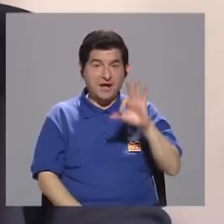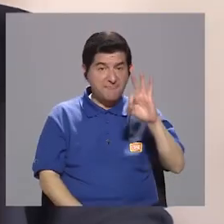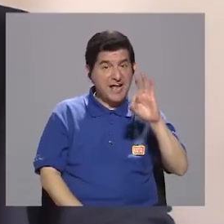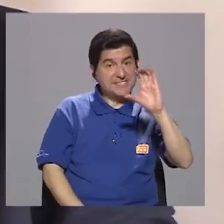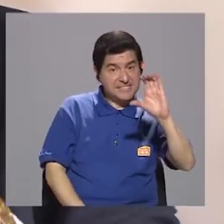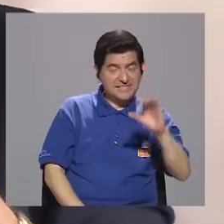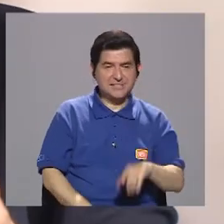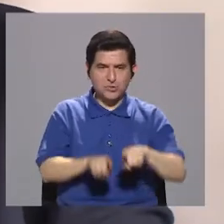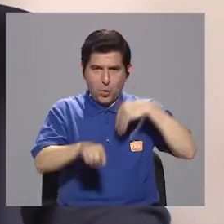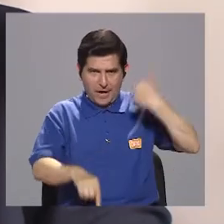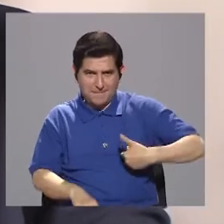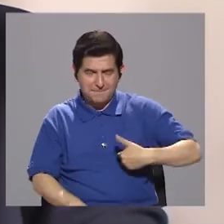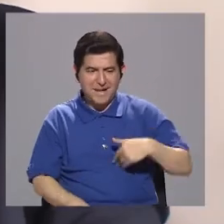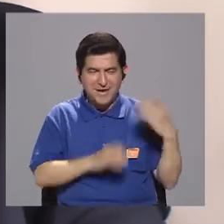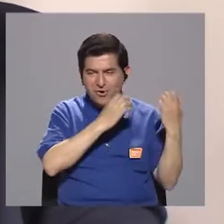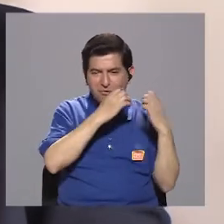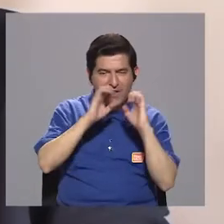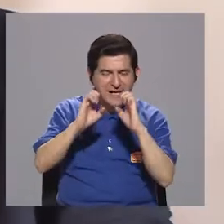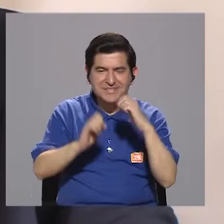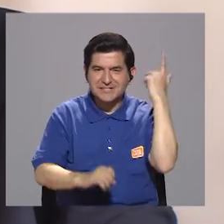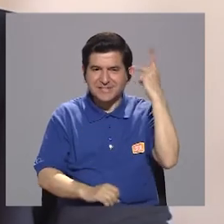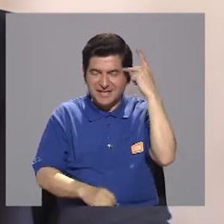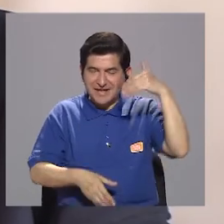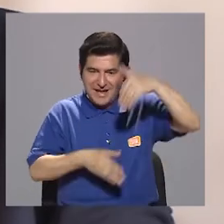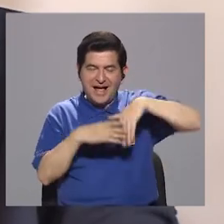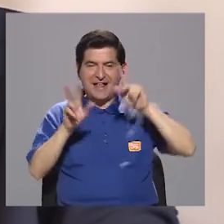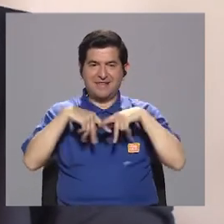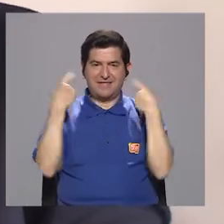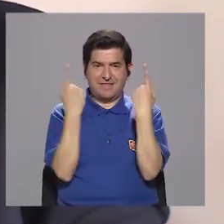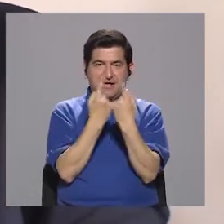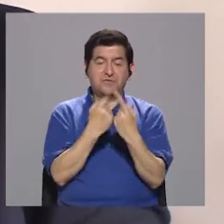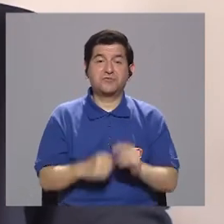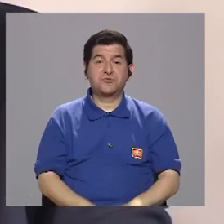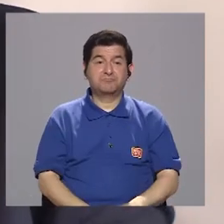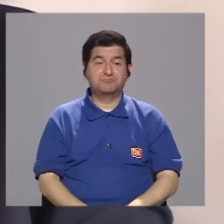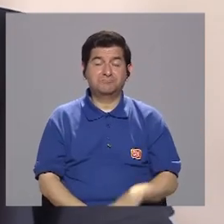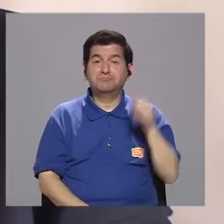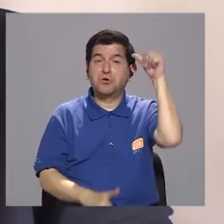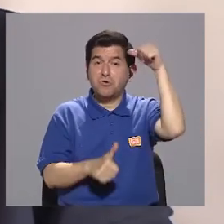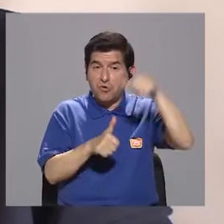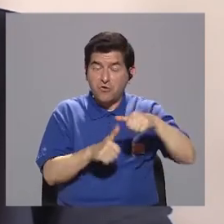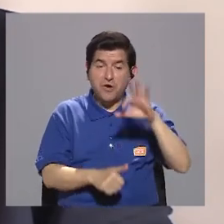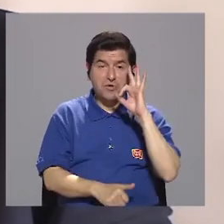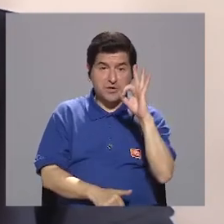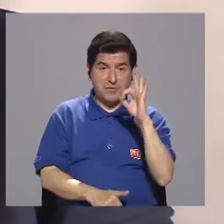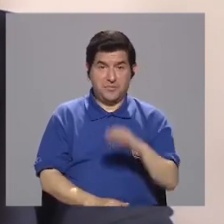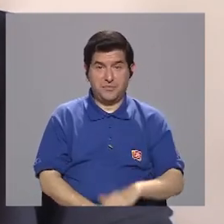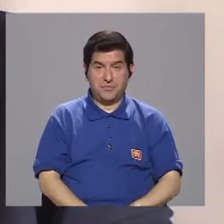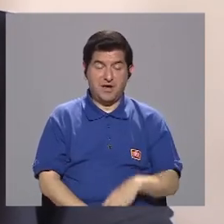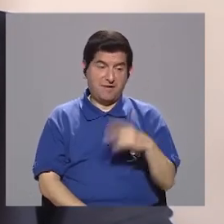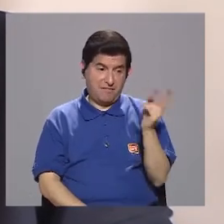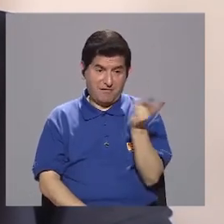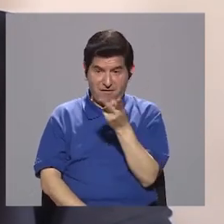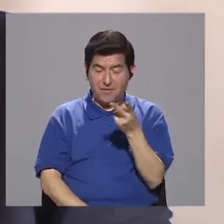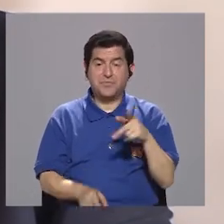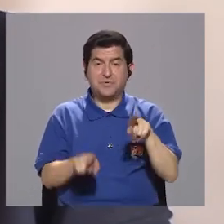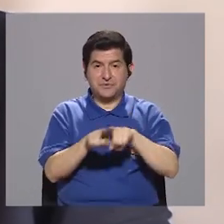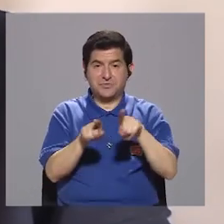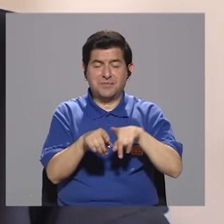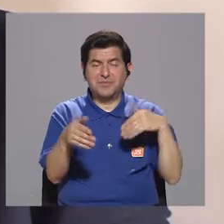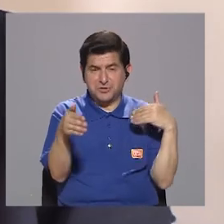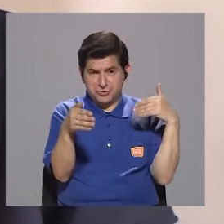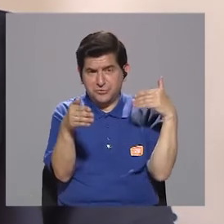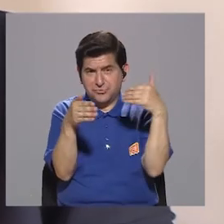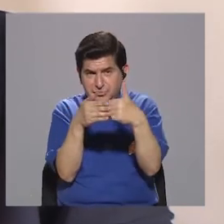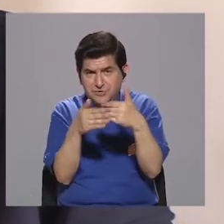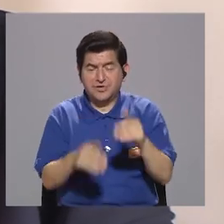era, digamos, el estratega de la política del partido. Bueno, eso lo recuerdan muy bien José Francisco y Rogelio, que también estuvieron muy